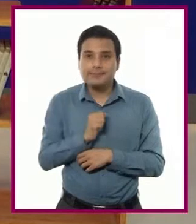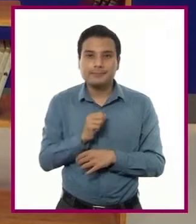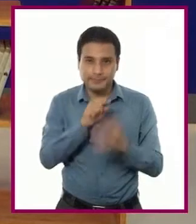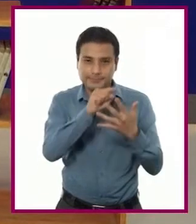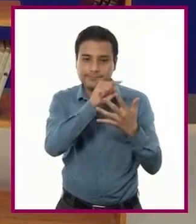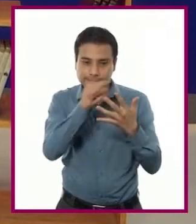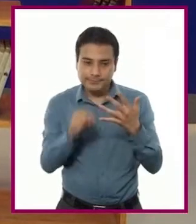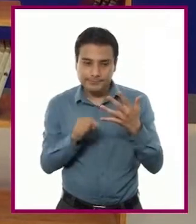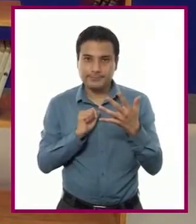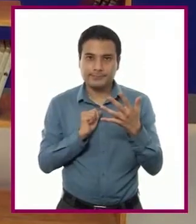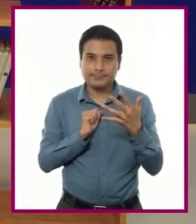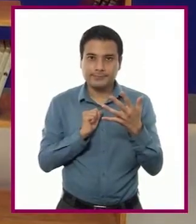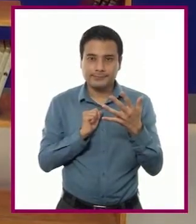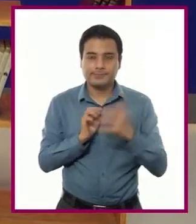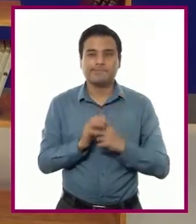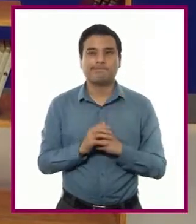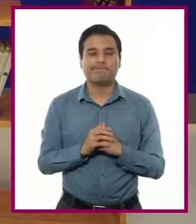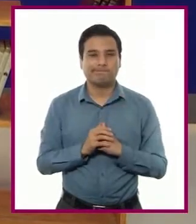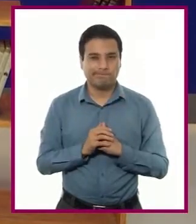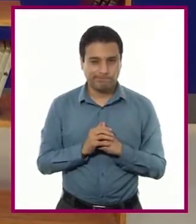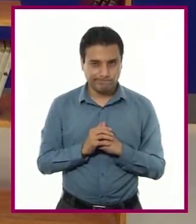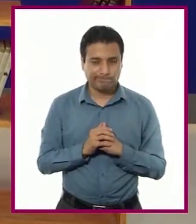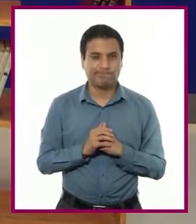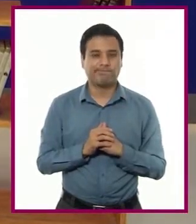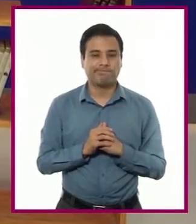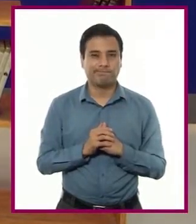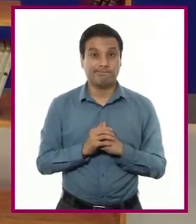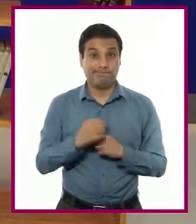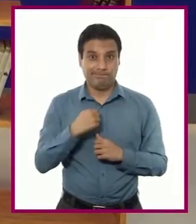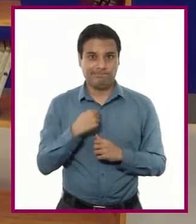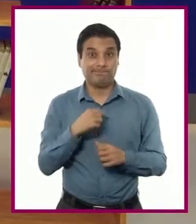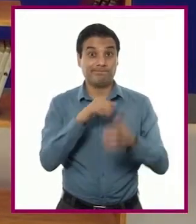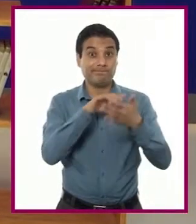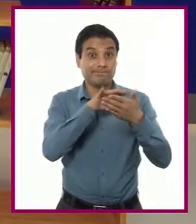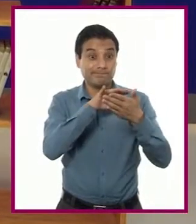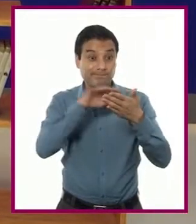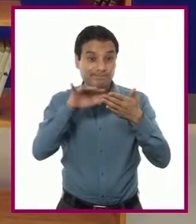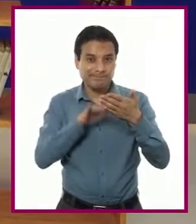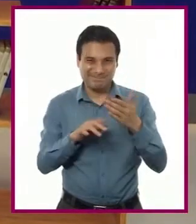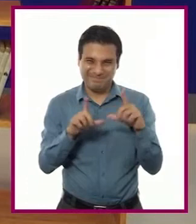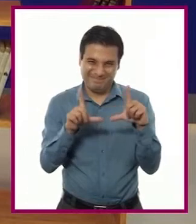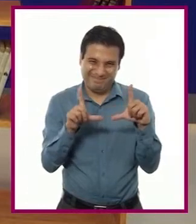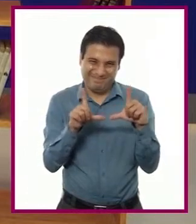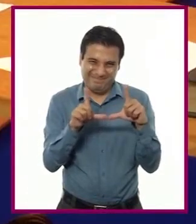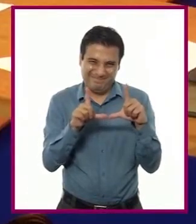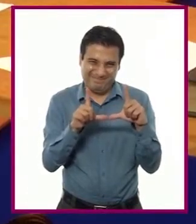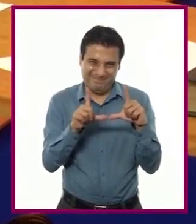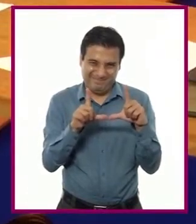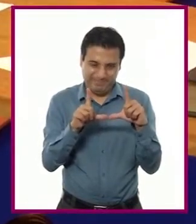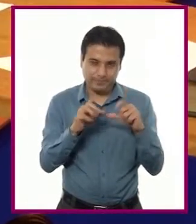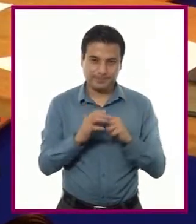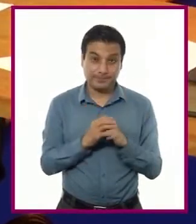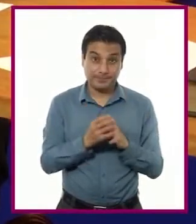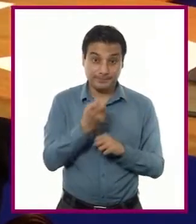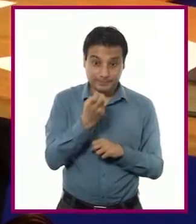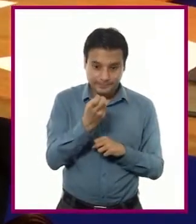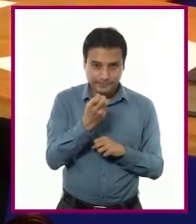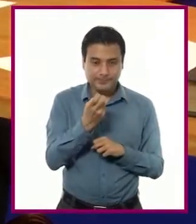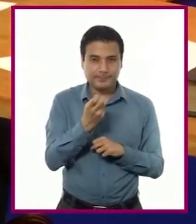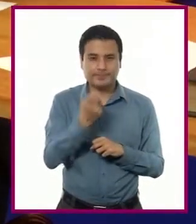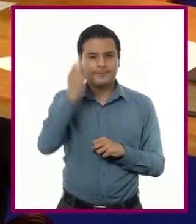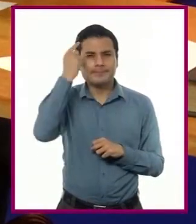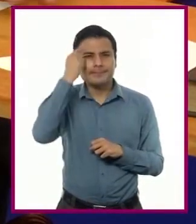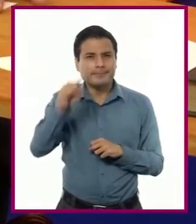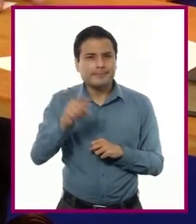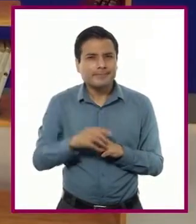correcto. Fíjate que justamente la lectura que traigo dividida en tarjetas es la base para unos reactivos de habilidad